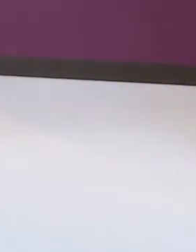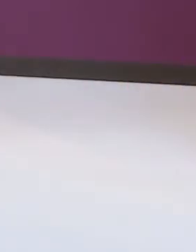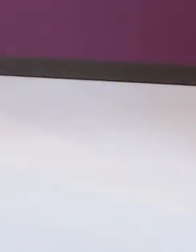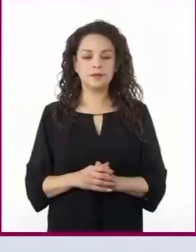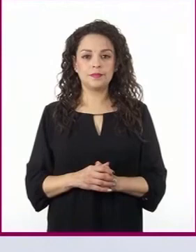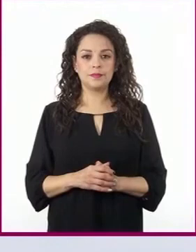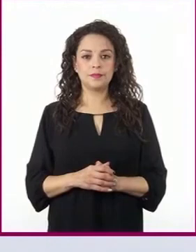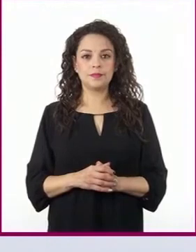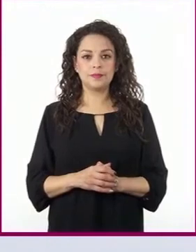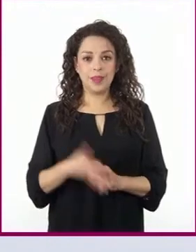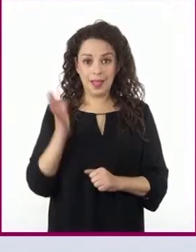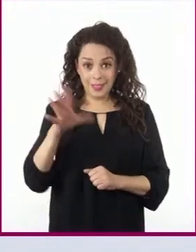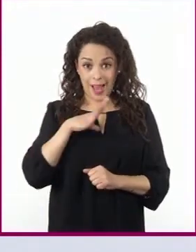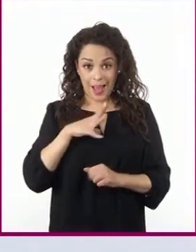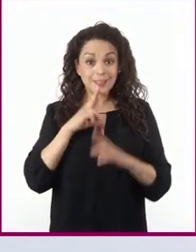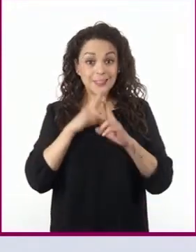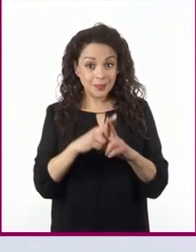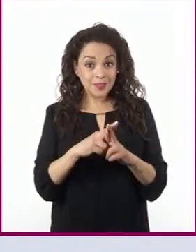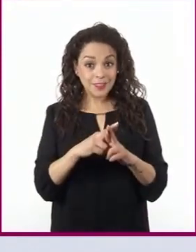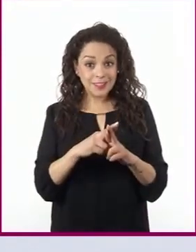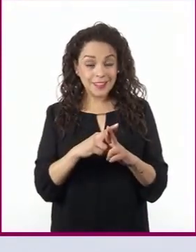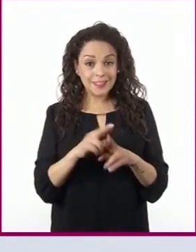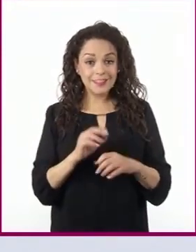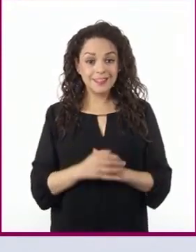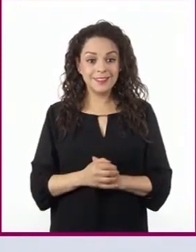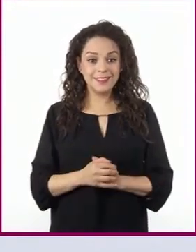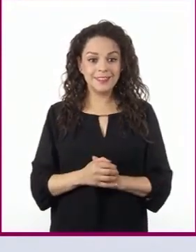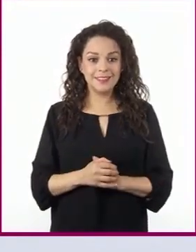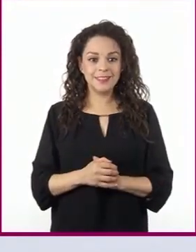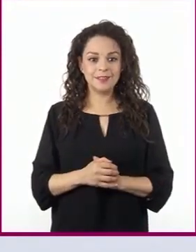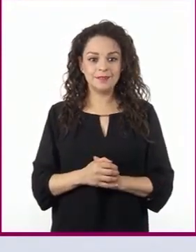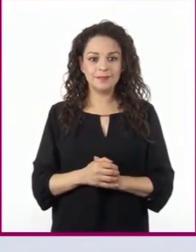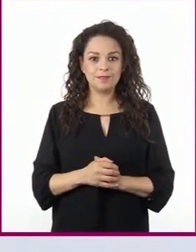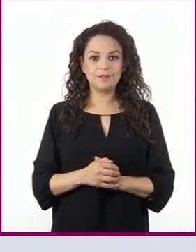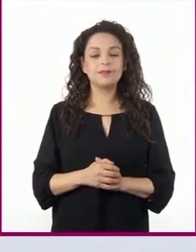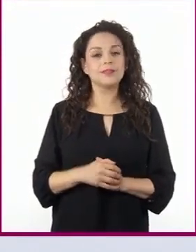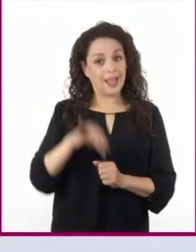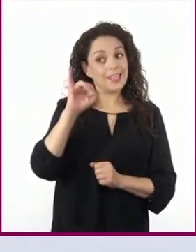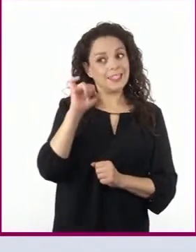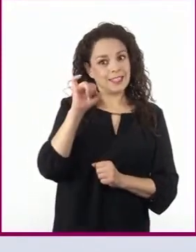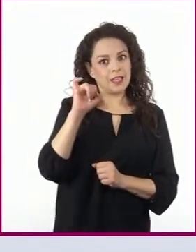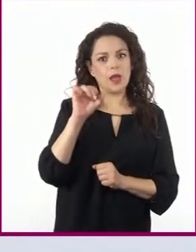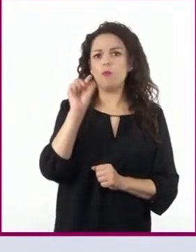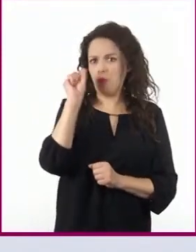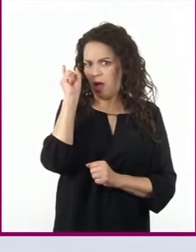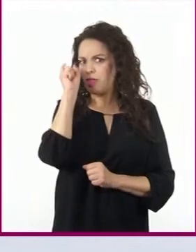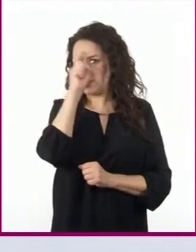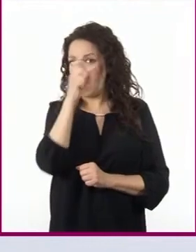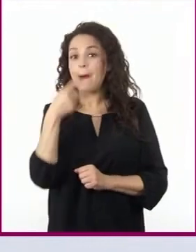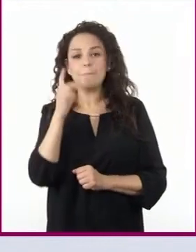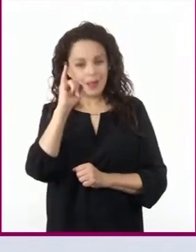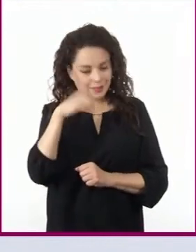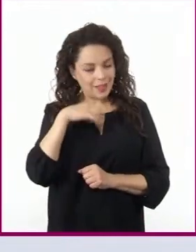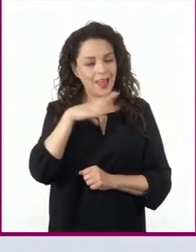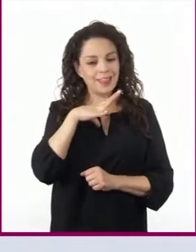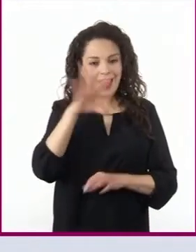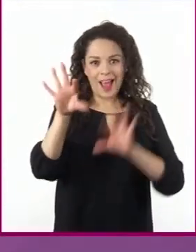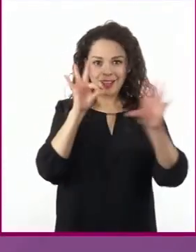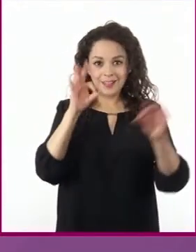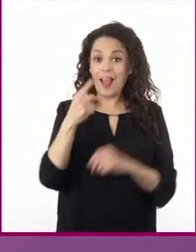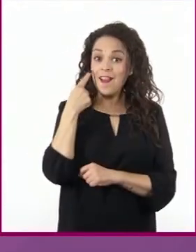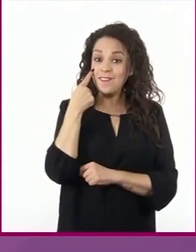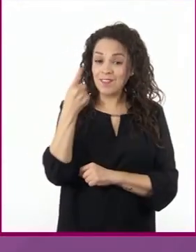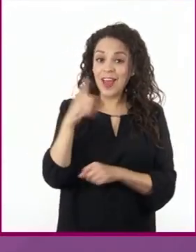¿Tienen las respuestas? Sí, profesora, me costó trabajo, la verdad, pero sí las tengo. Veamos cuáles